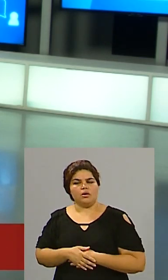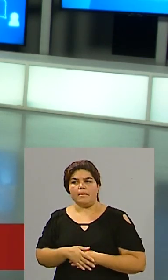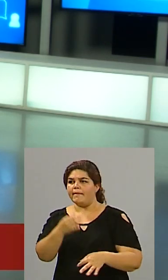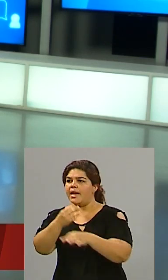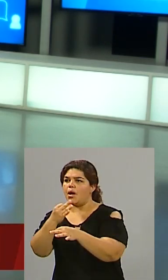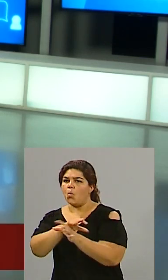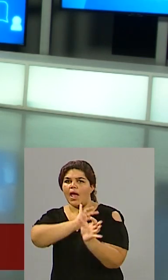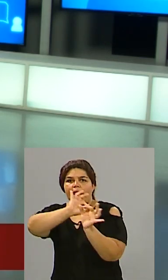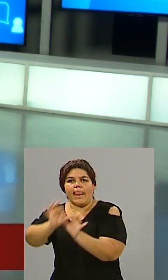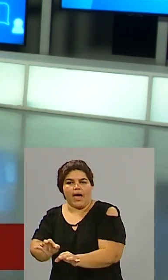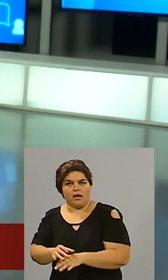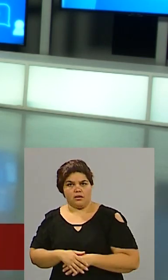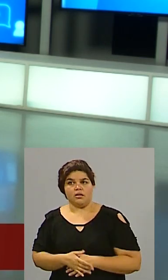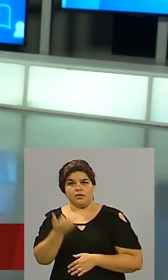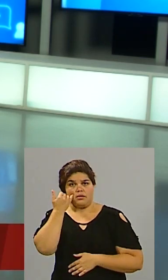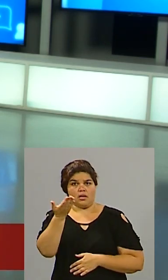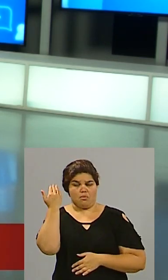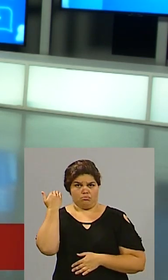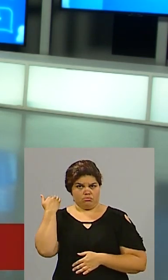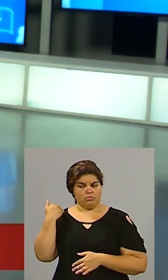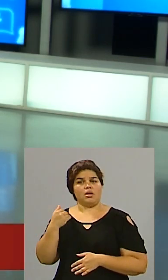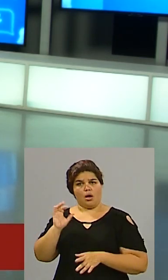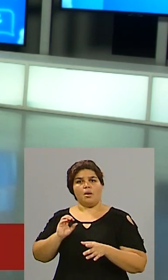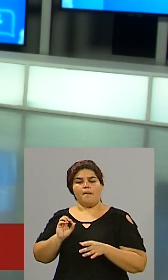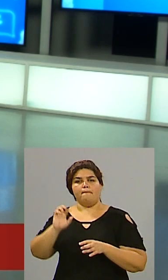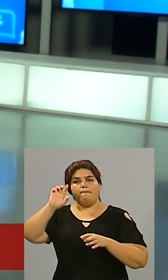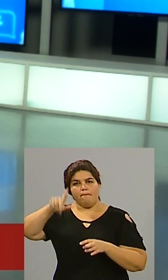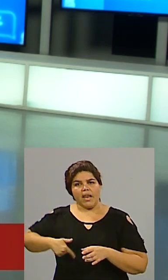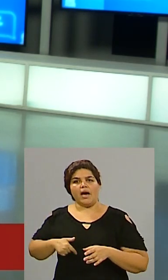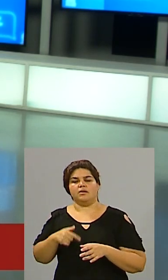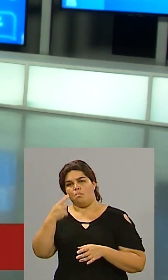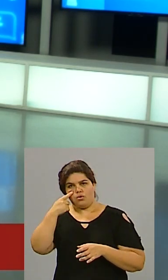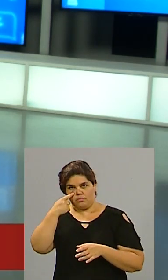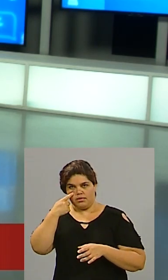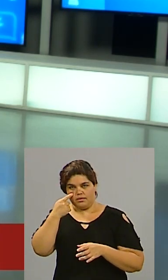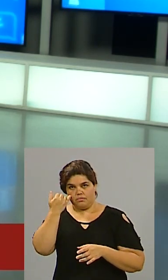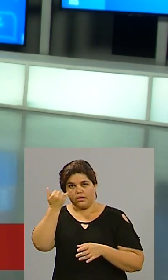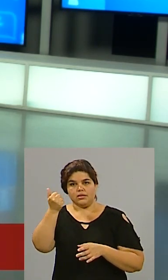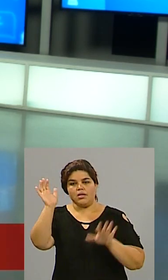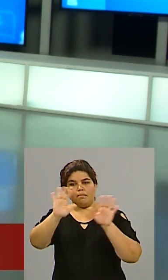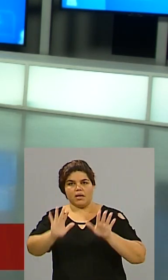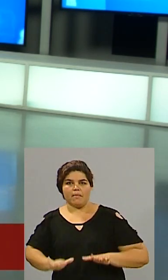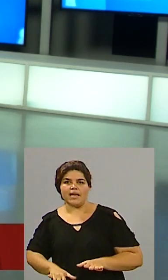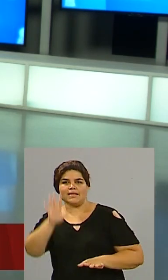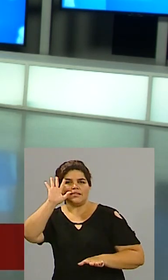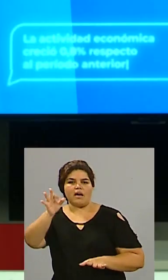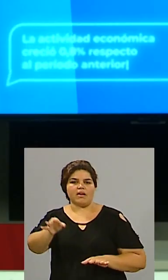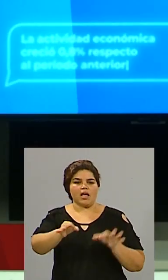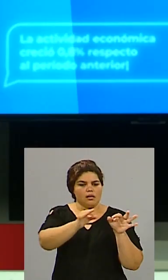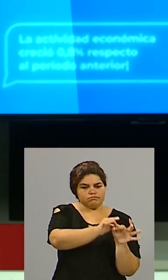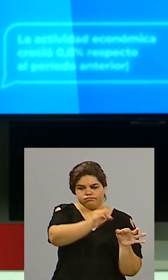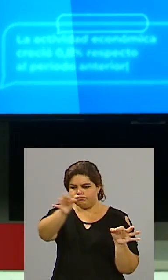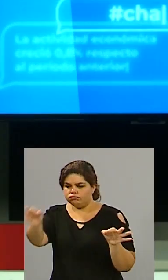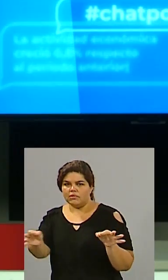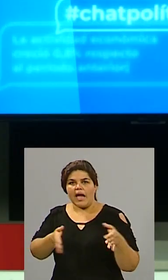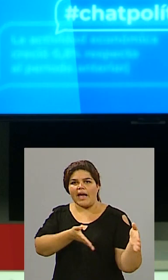muchos programas que yo he trabajado desde las propuestas municipales que tienen que ver con eso y involucran directamente a los municipios.